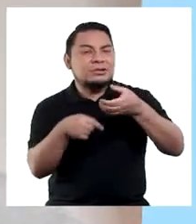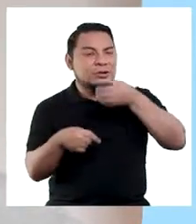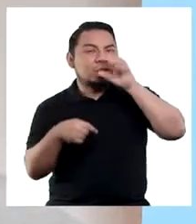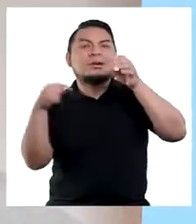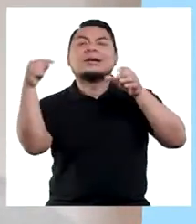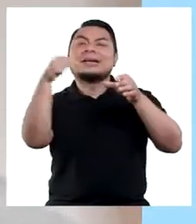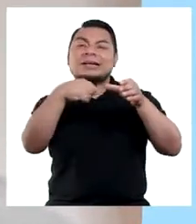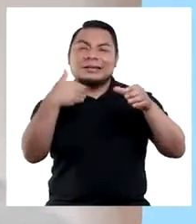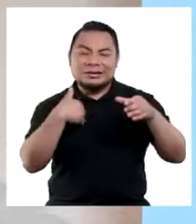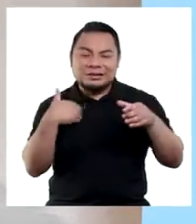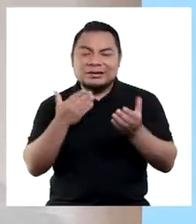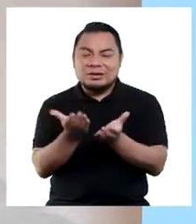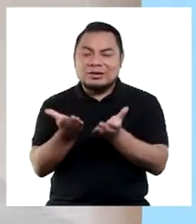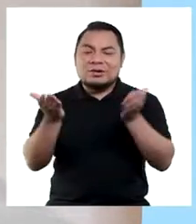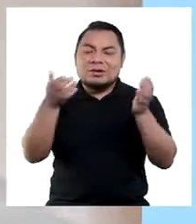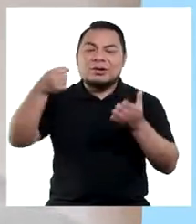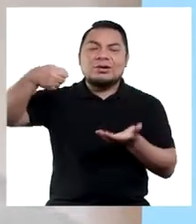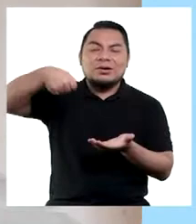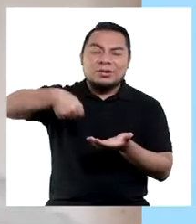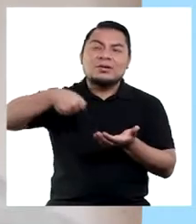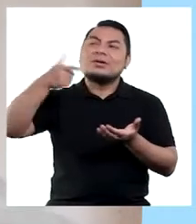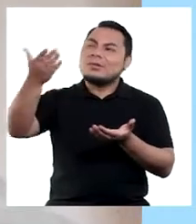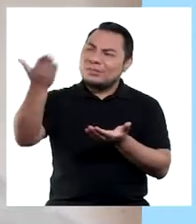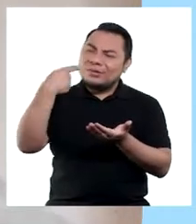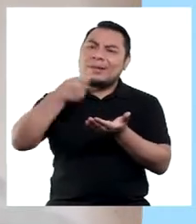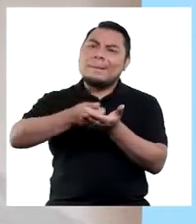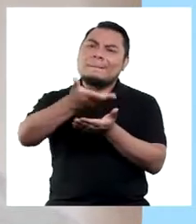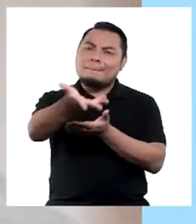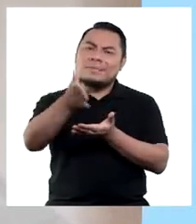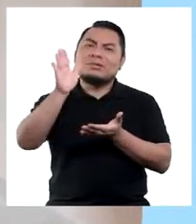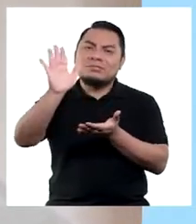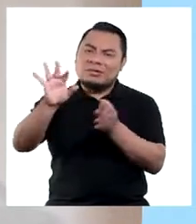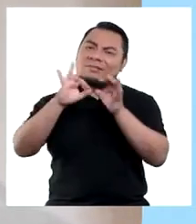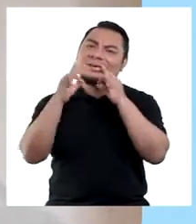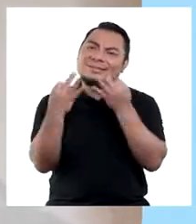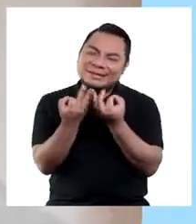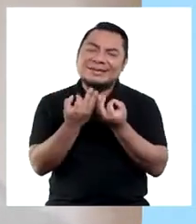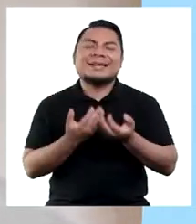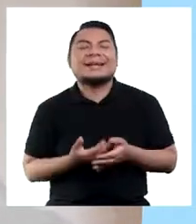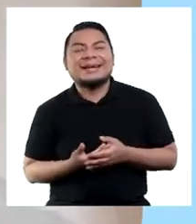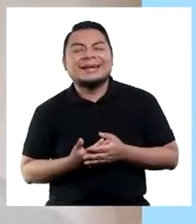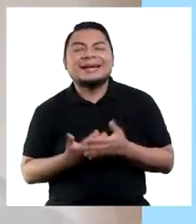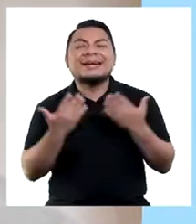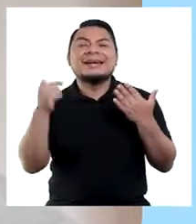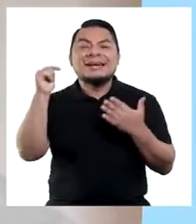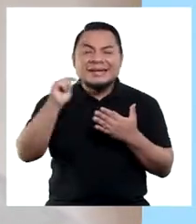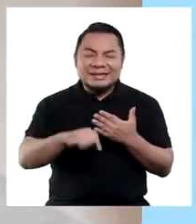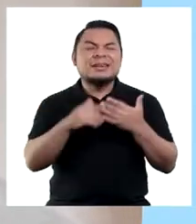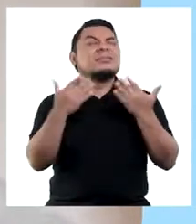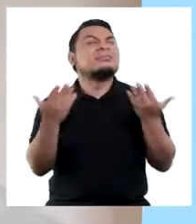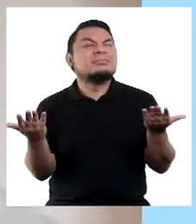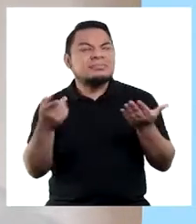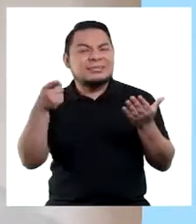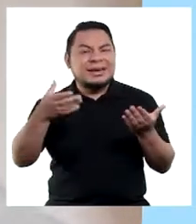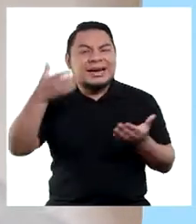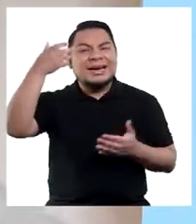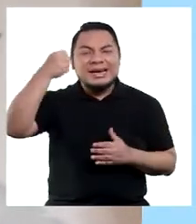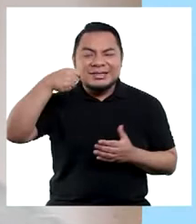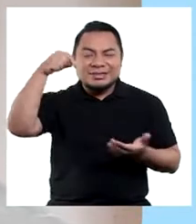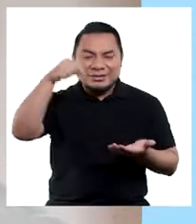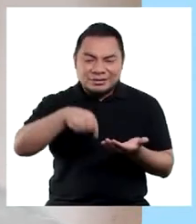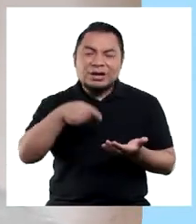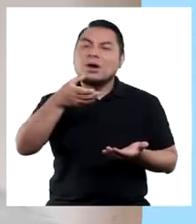que contiene su hoy y comparte con amigos alta compañía y sobre